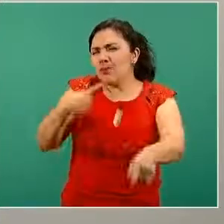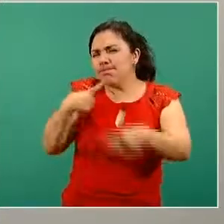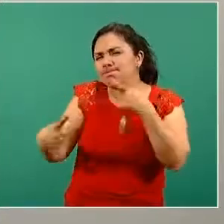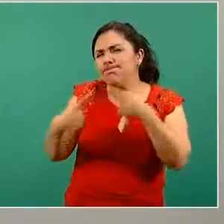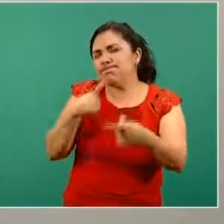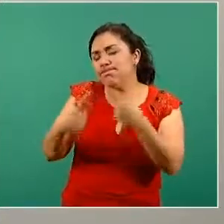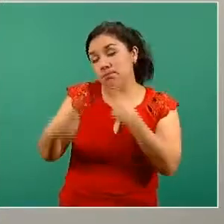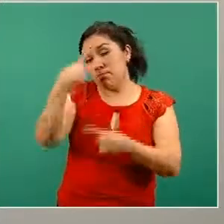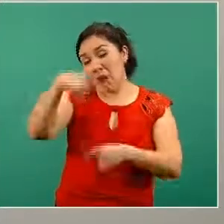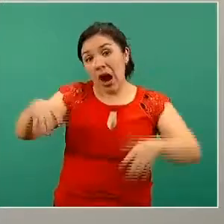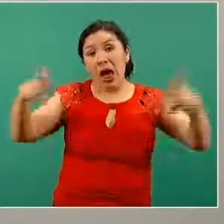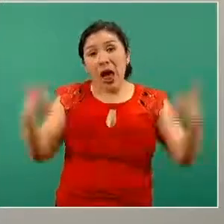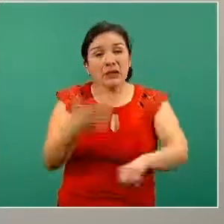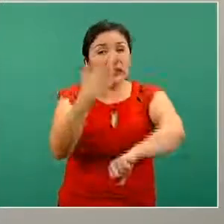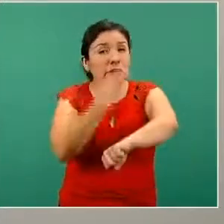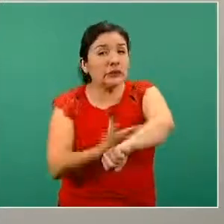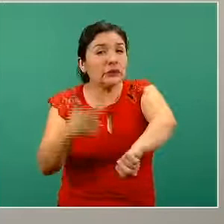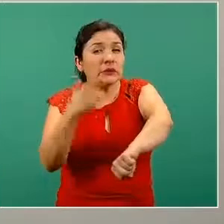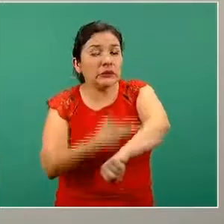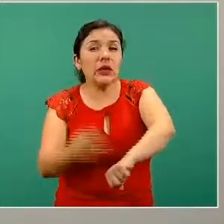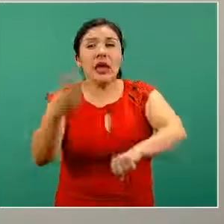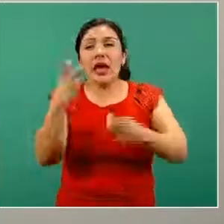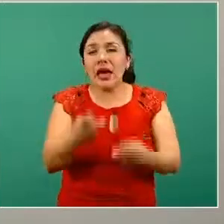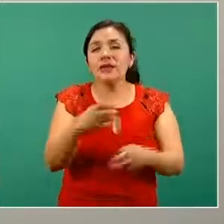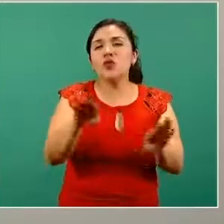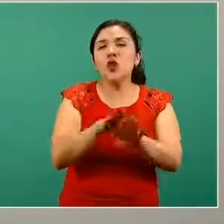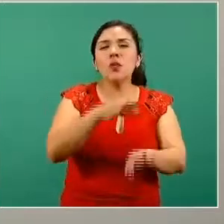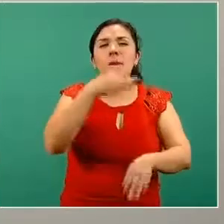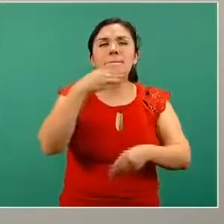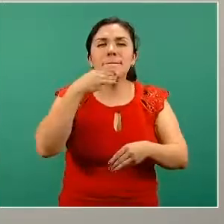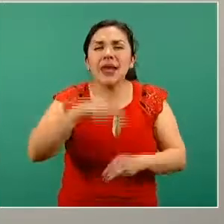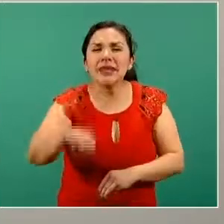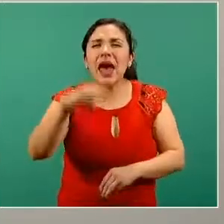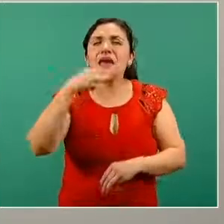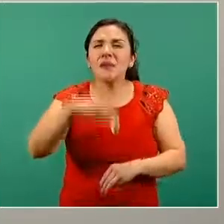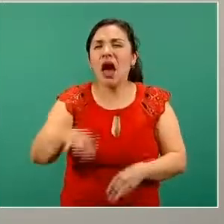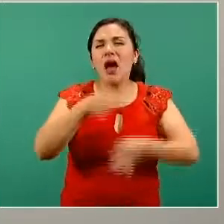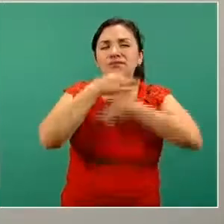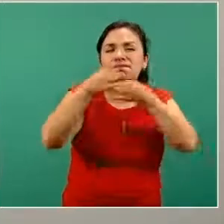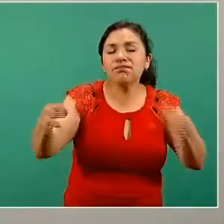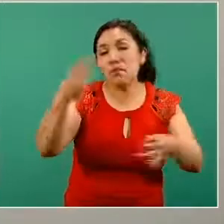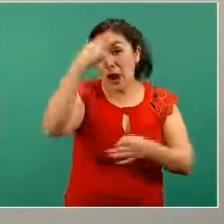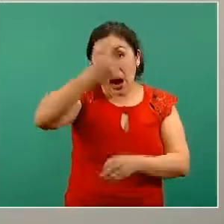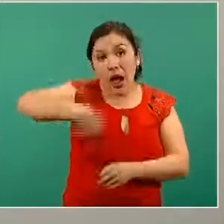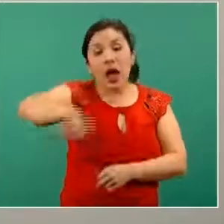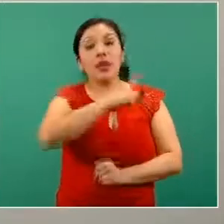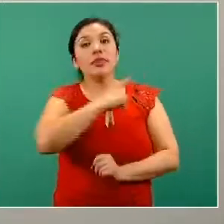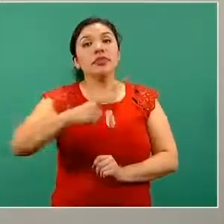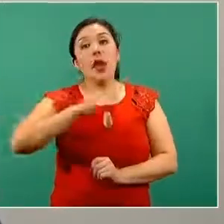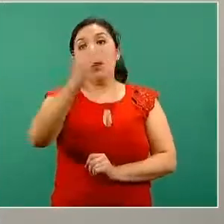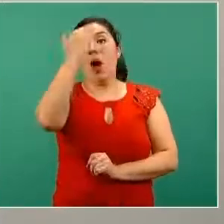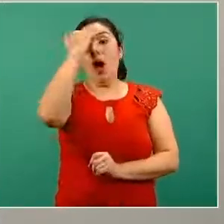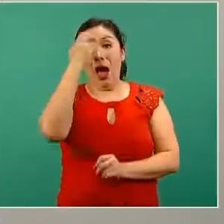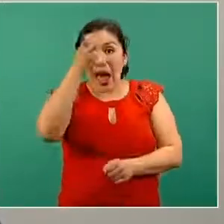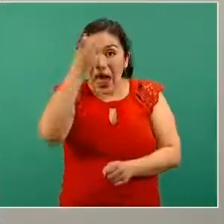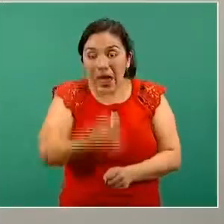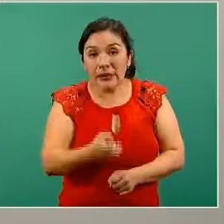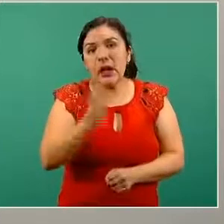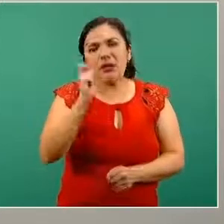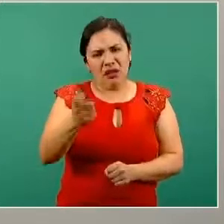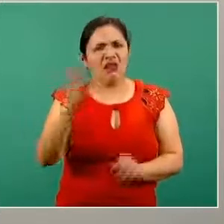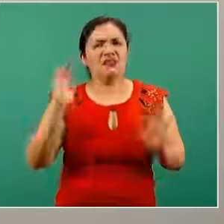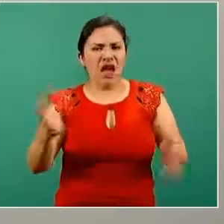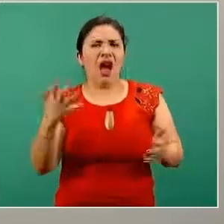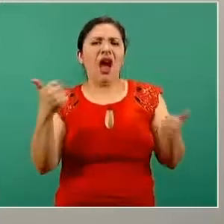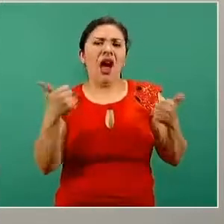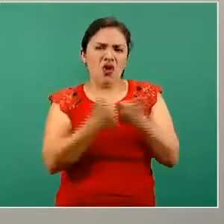definir muchos de estos mensajes que serán importantes poner al conocimiento de la población. Hay una coordinación, obviamente,